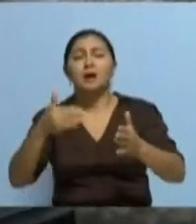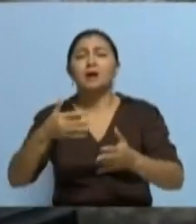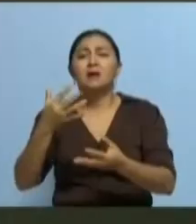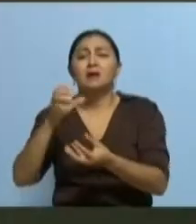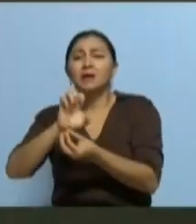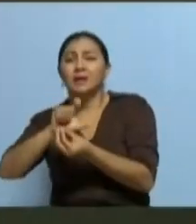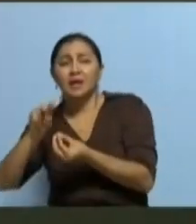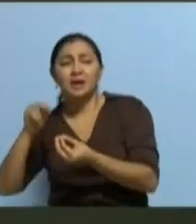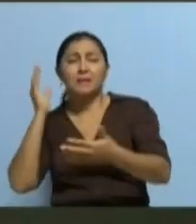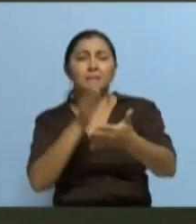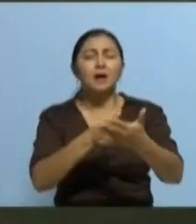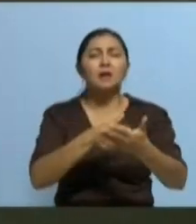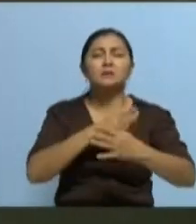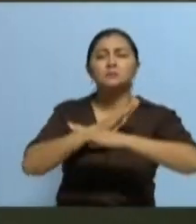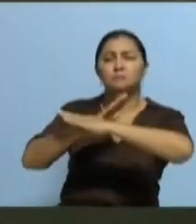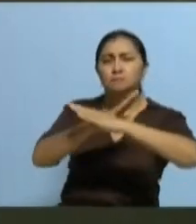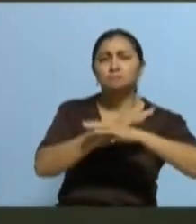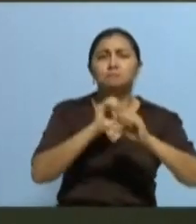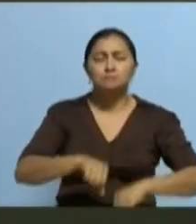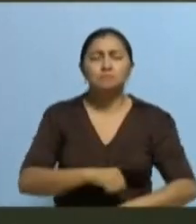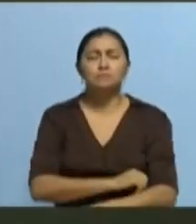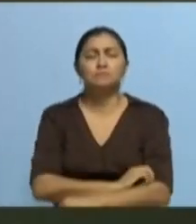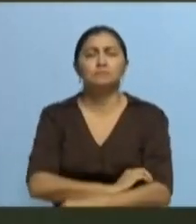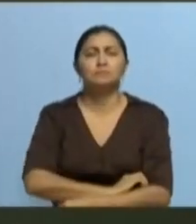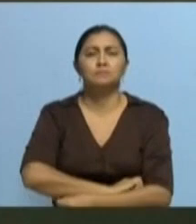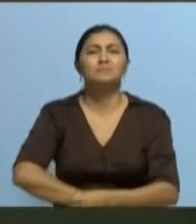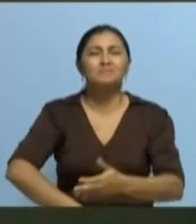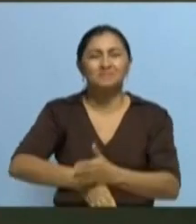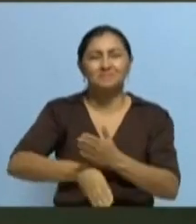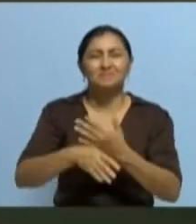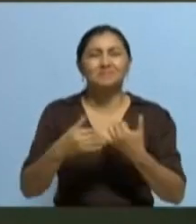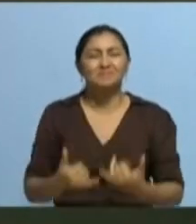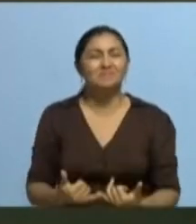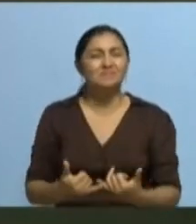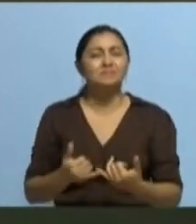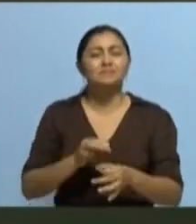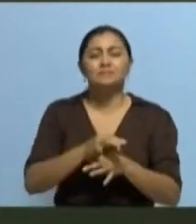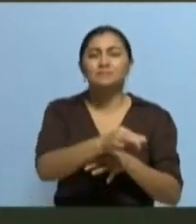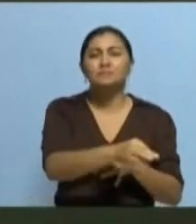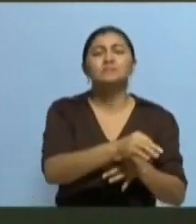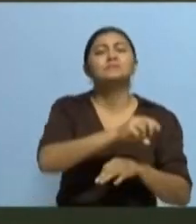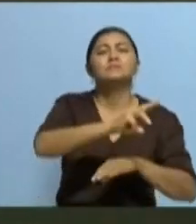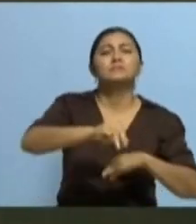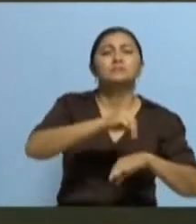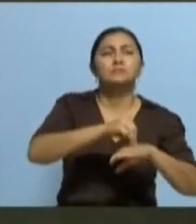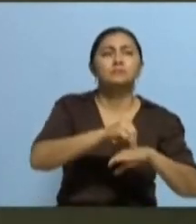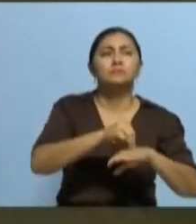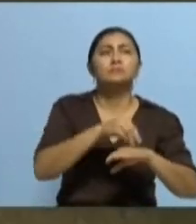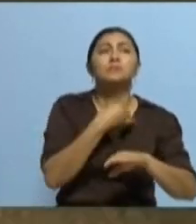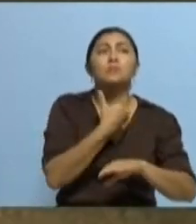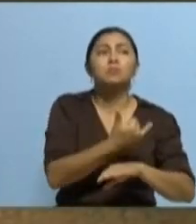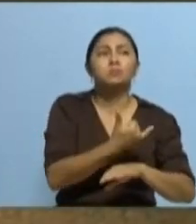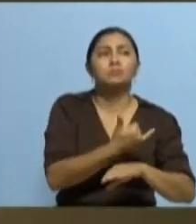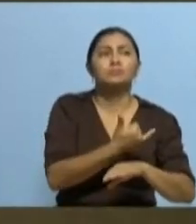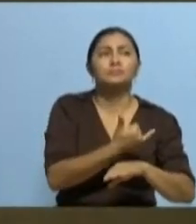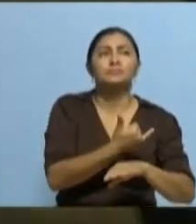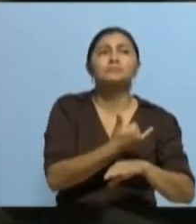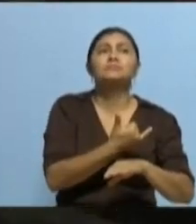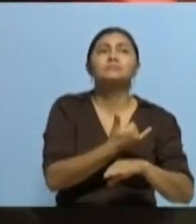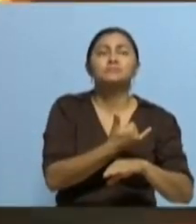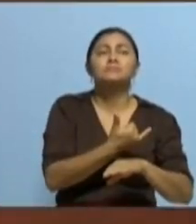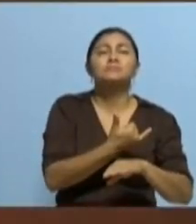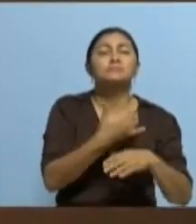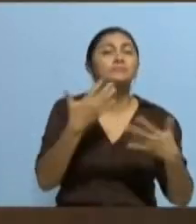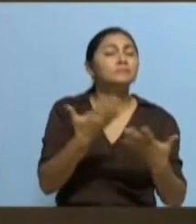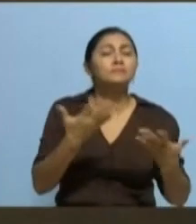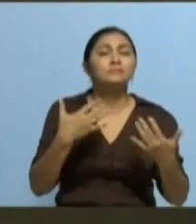público. Y seguimos, compañeras, aquí en el municipio de Mompós. Estuvimos en el cierre de la